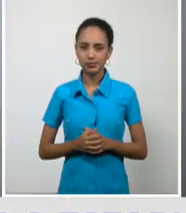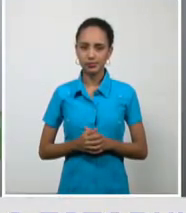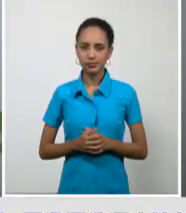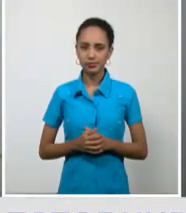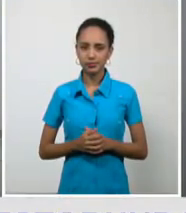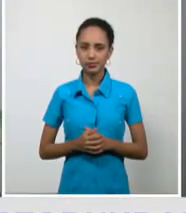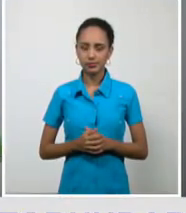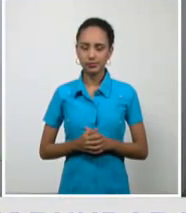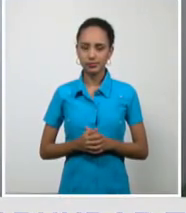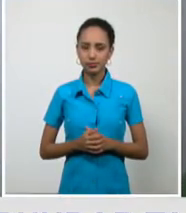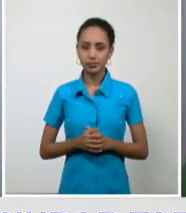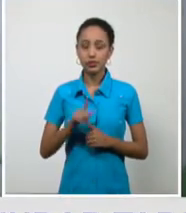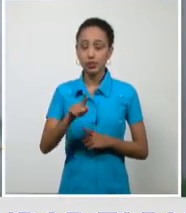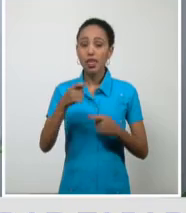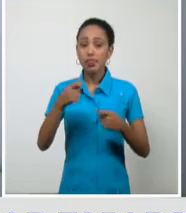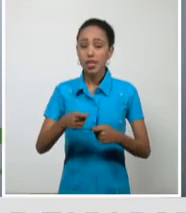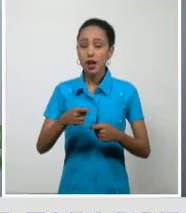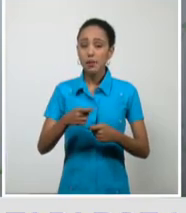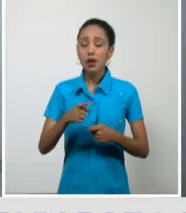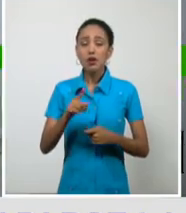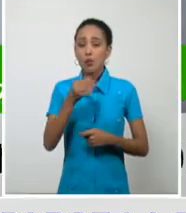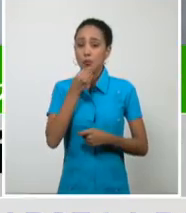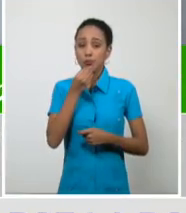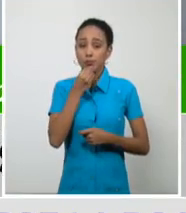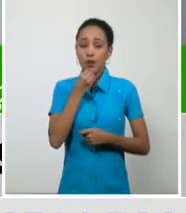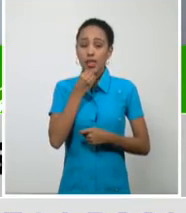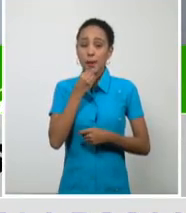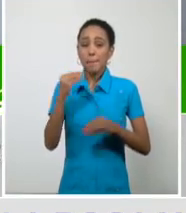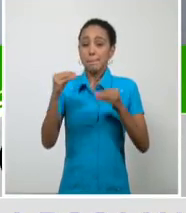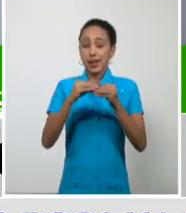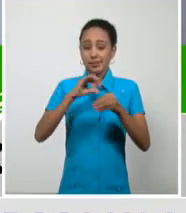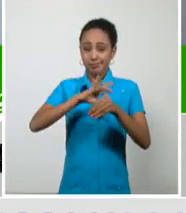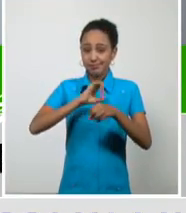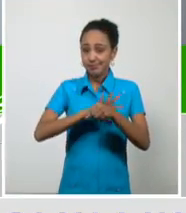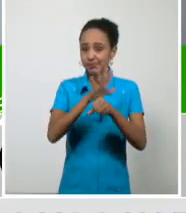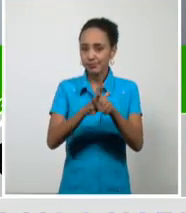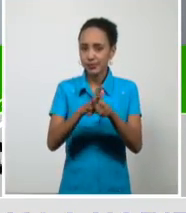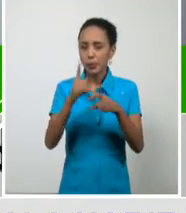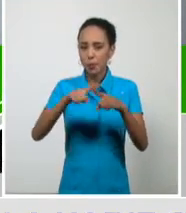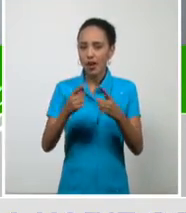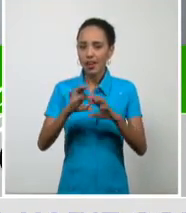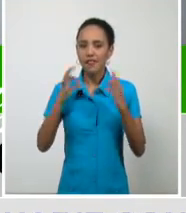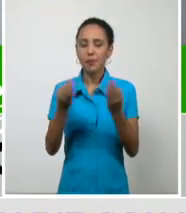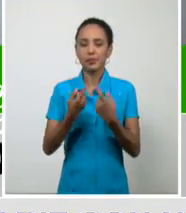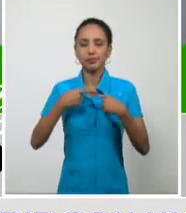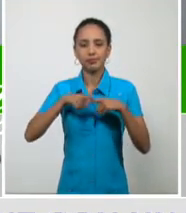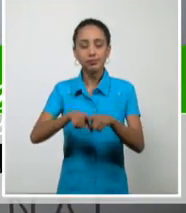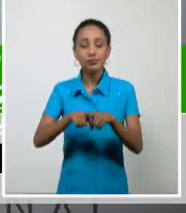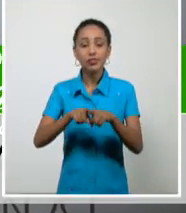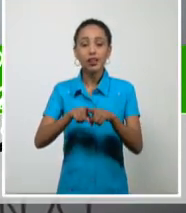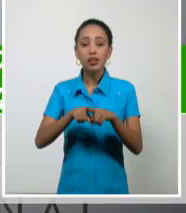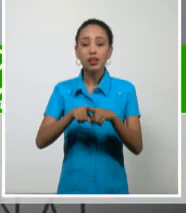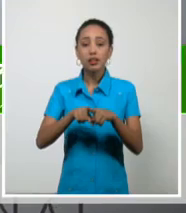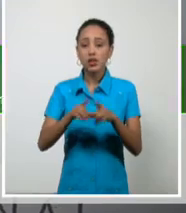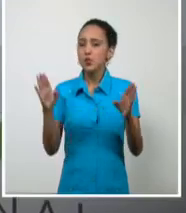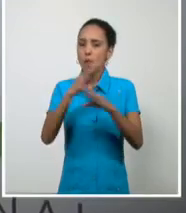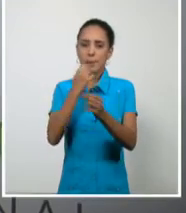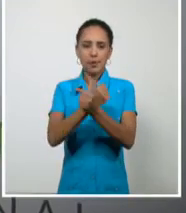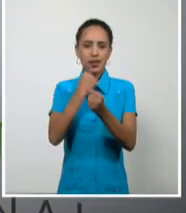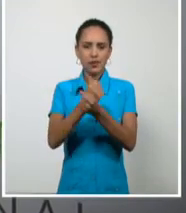Si evitas ser contagiado, la familia sigue unida. No corre riesgo tu vida, ni